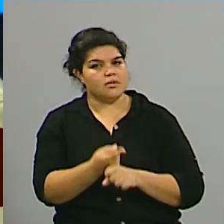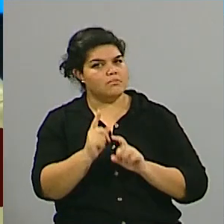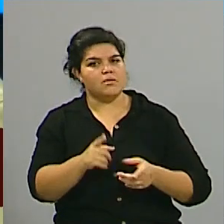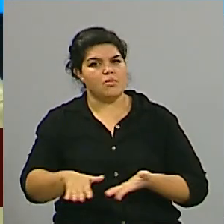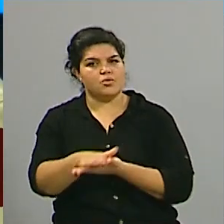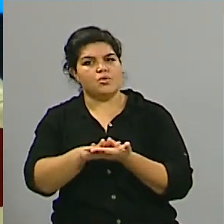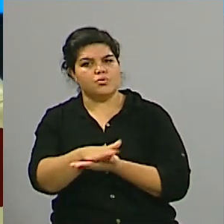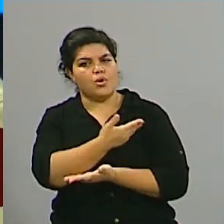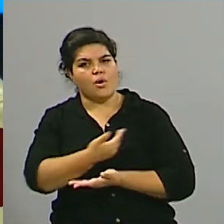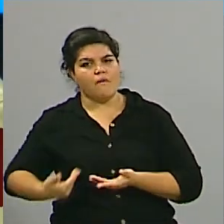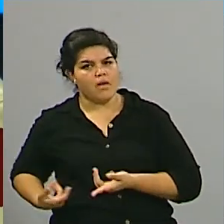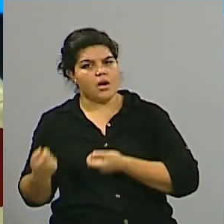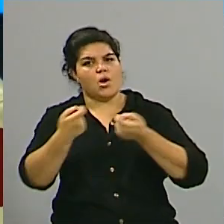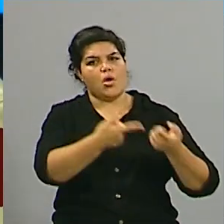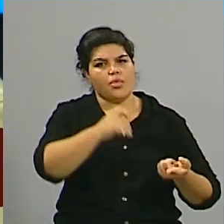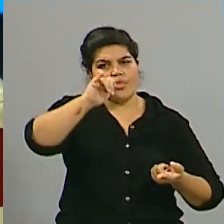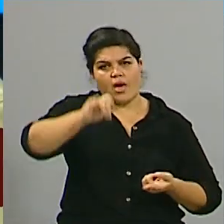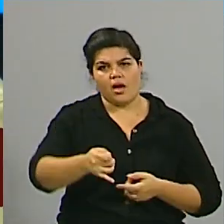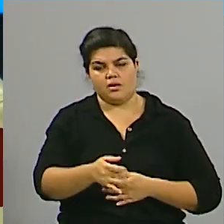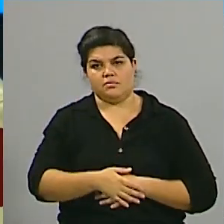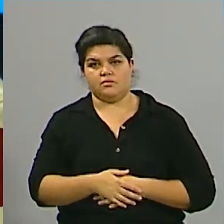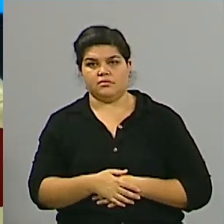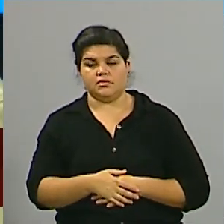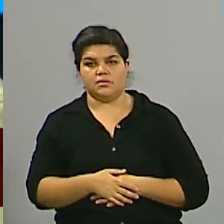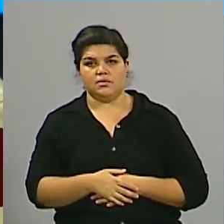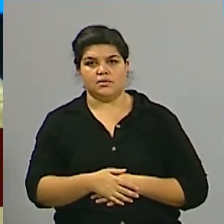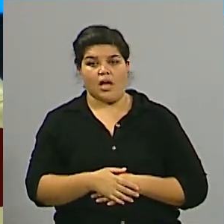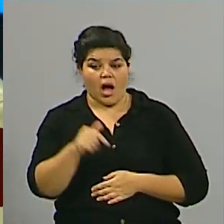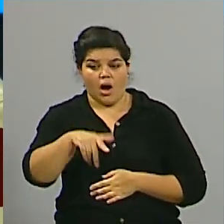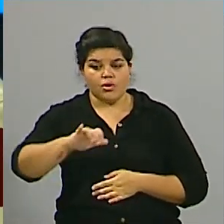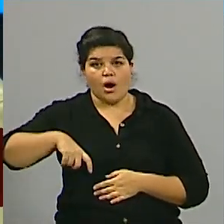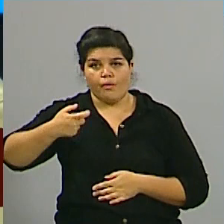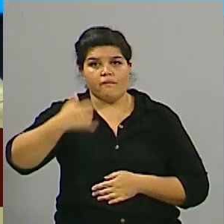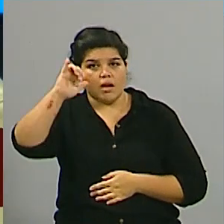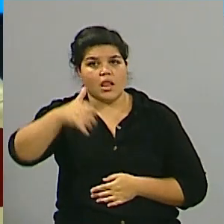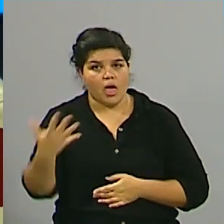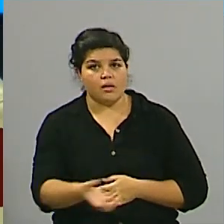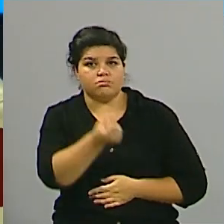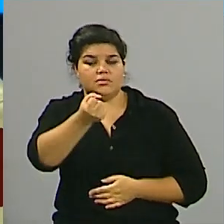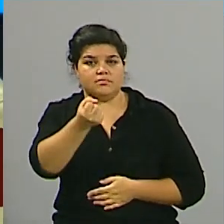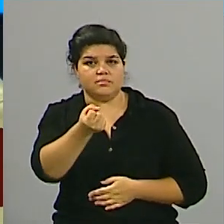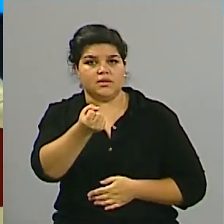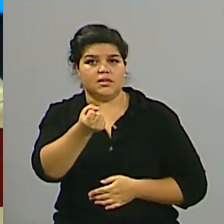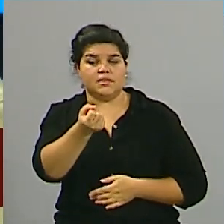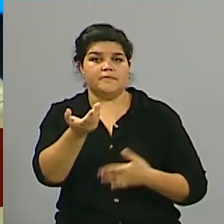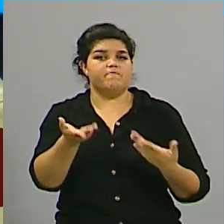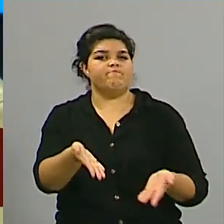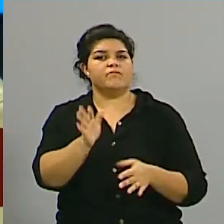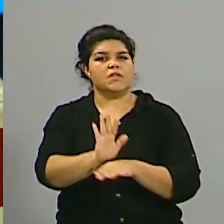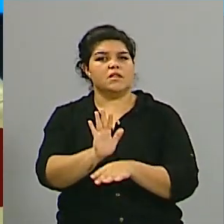se le ha dado. Bueno, por supuesto, Claudia, que esto está permeado también